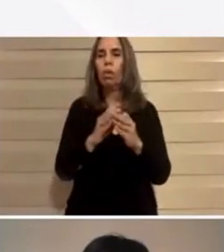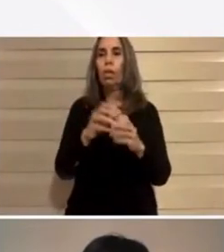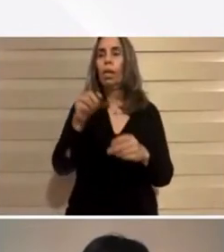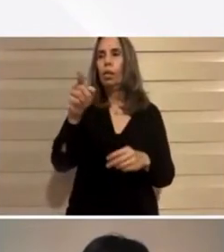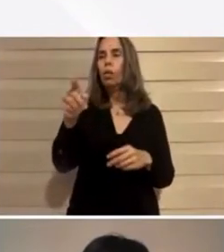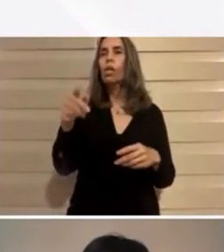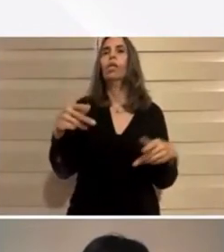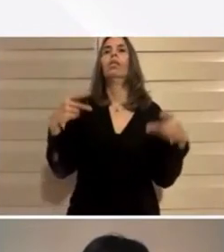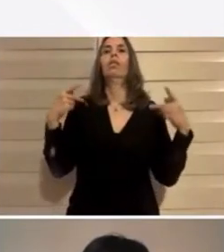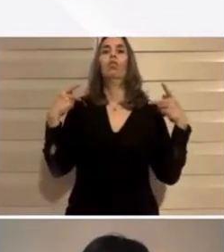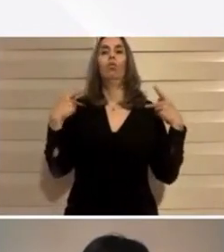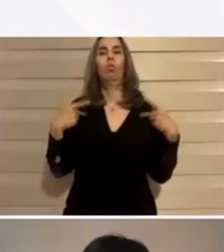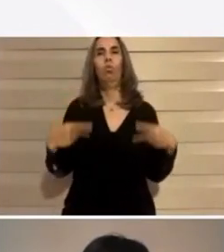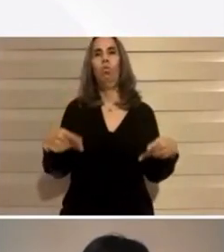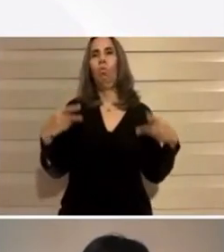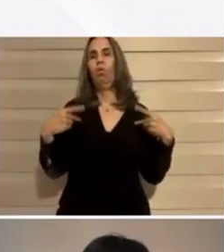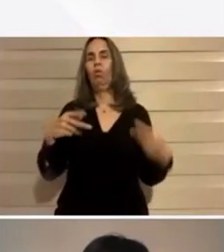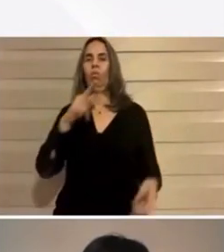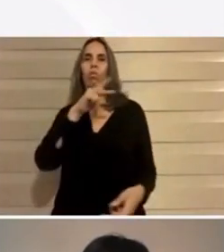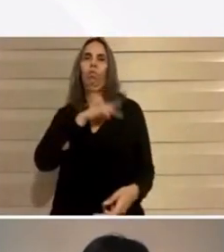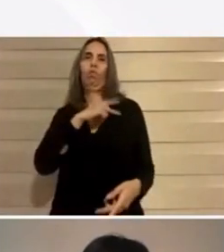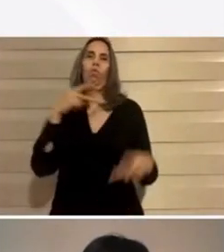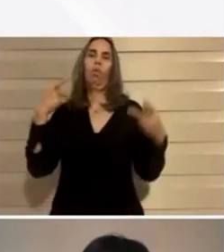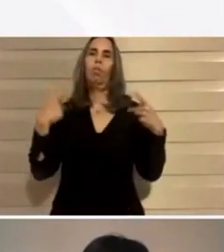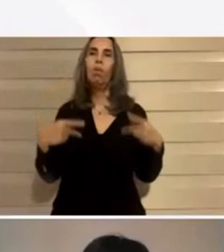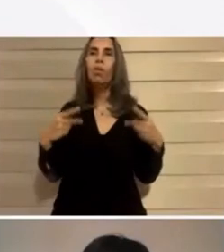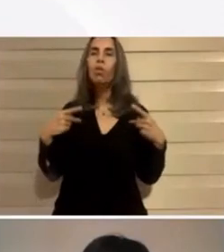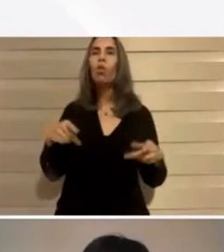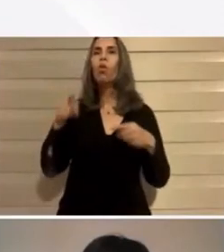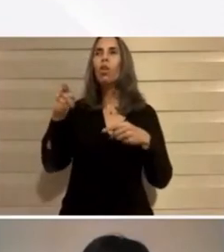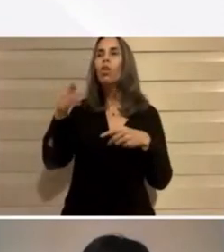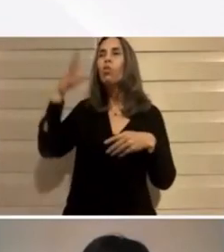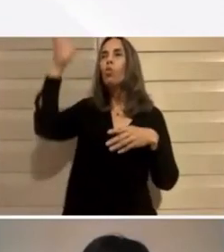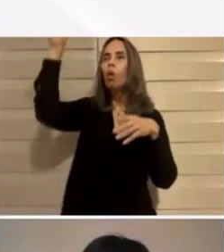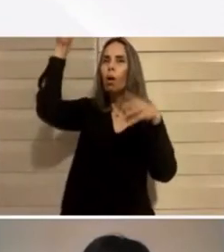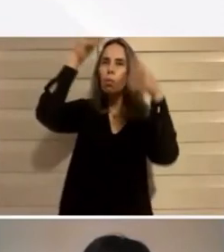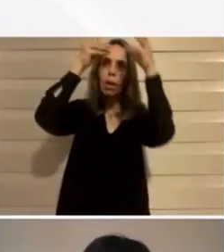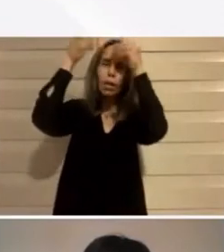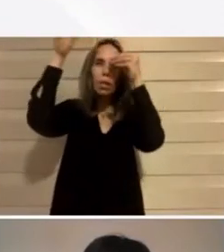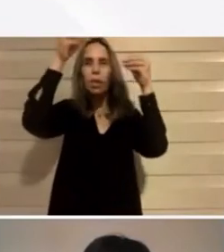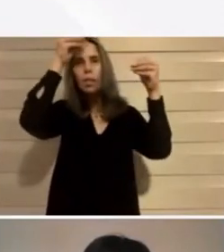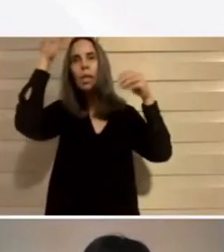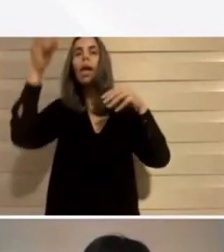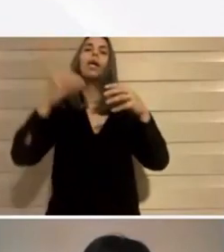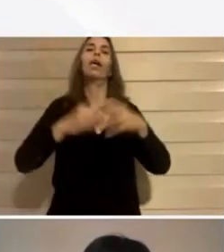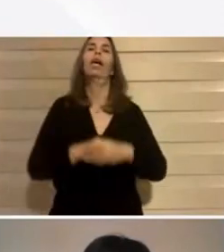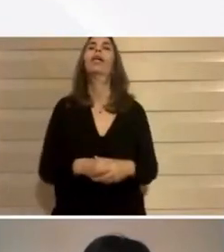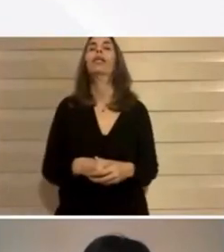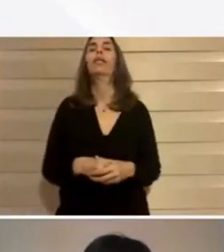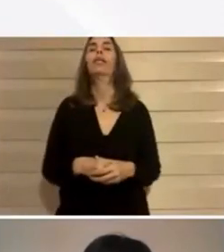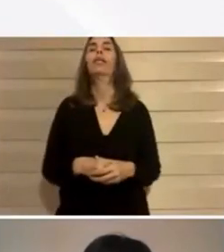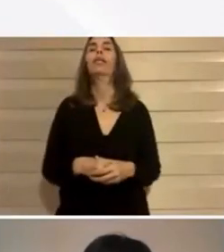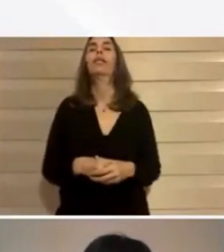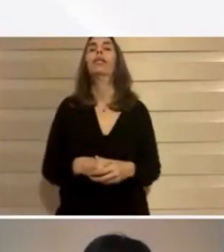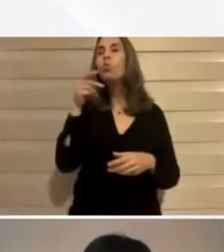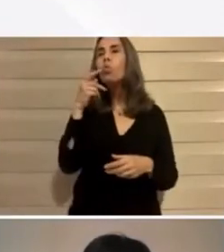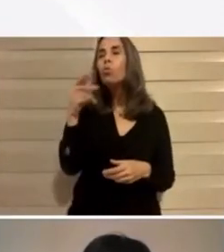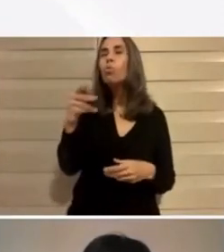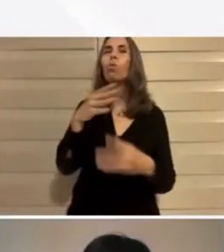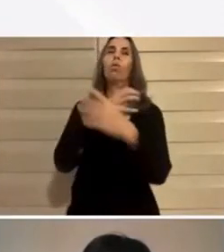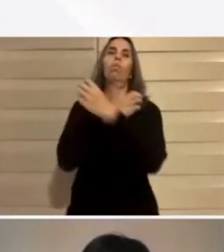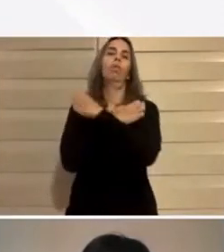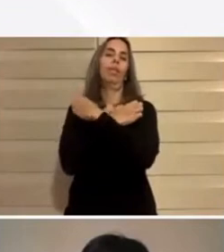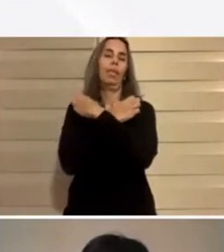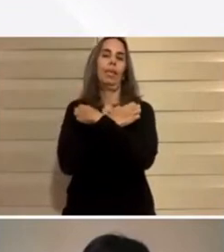persona, su formación, su capacidad intelectual, su aprendizaje. No dejen, vuelvo al